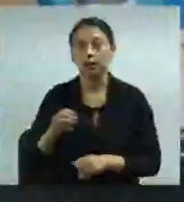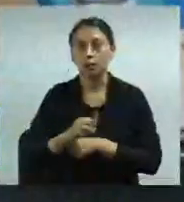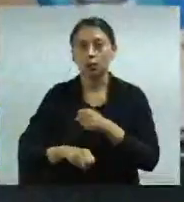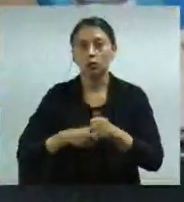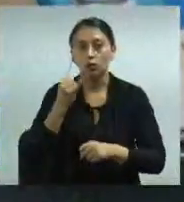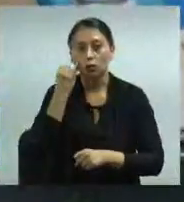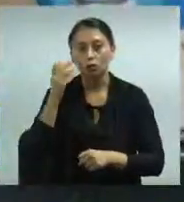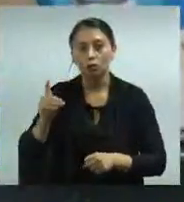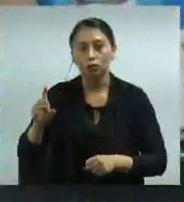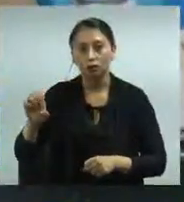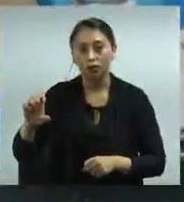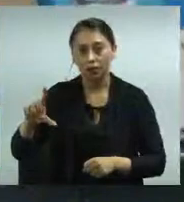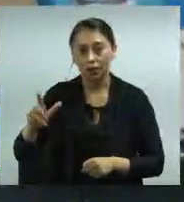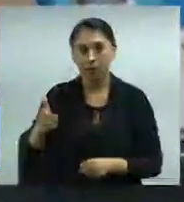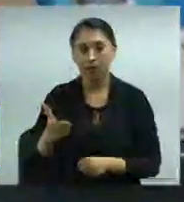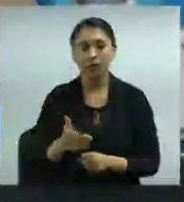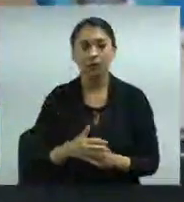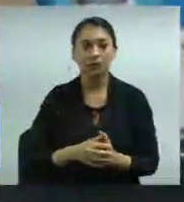Reyes.